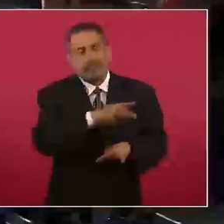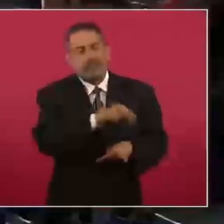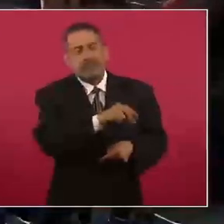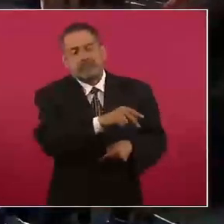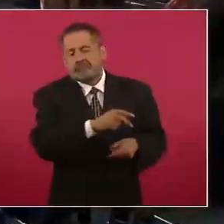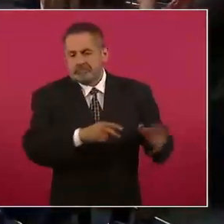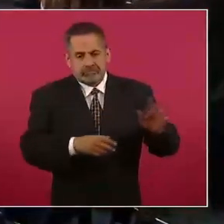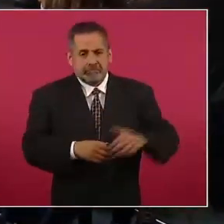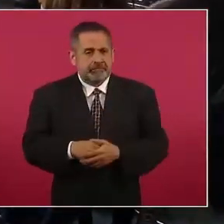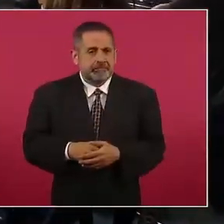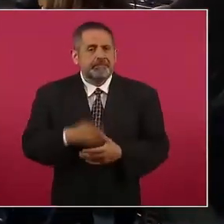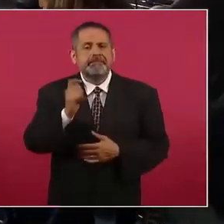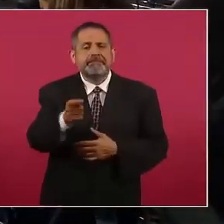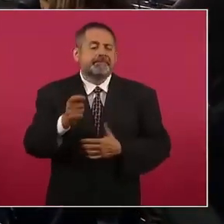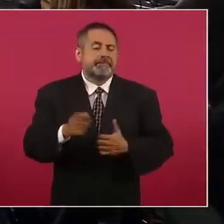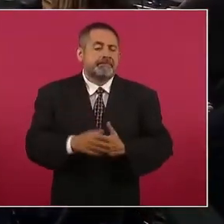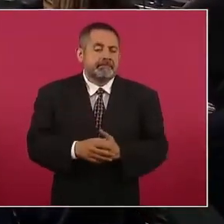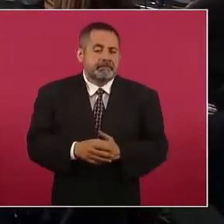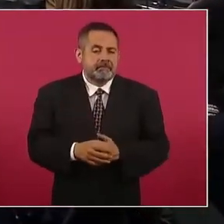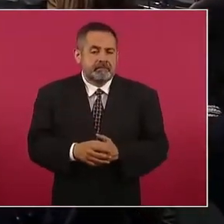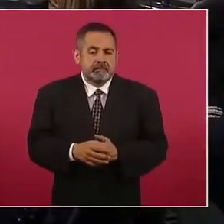¿Y qué hay también